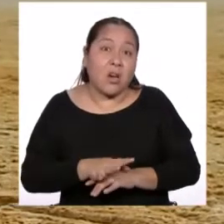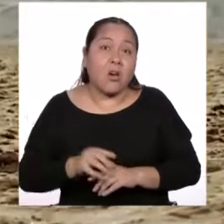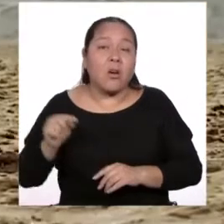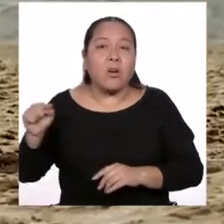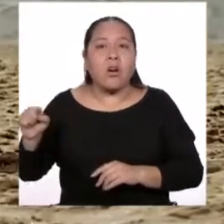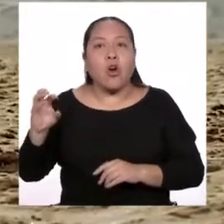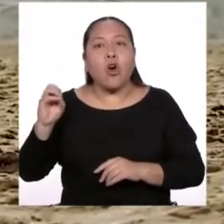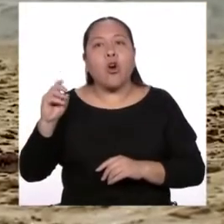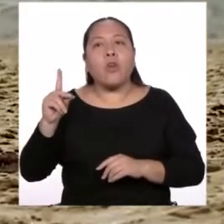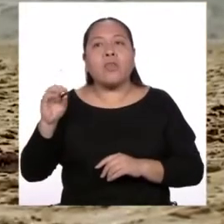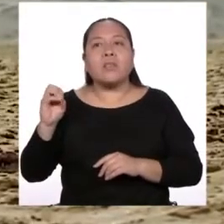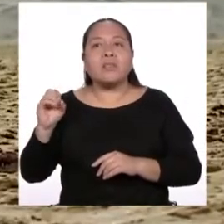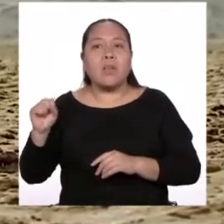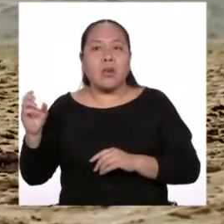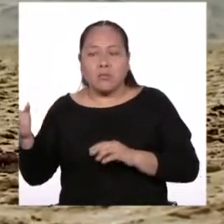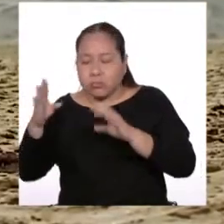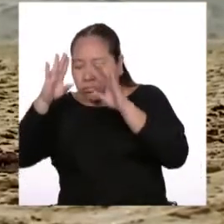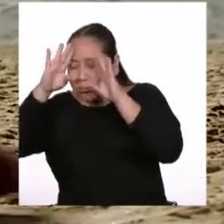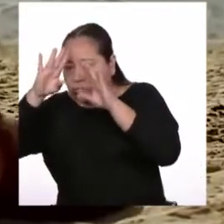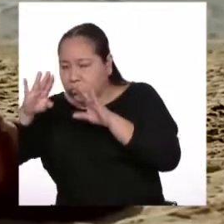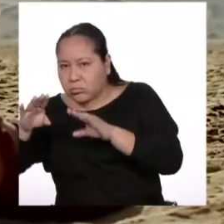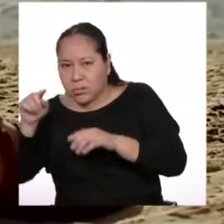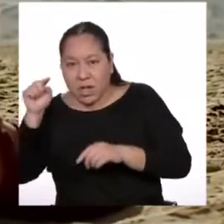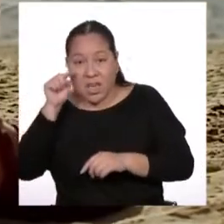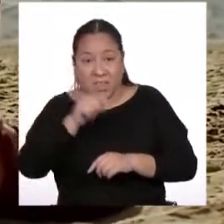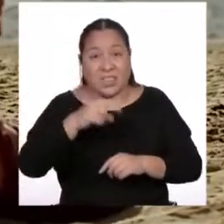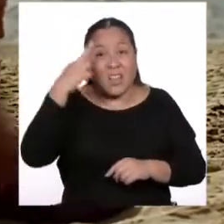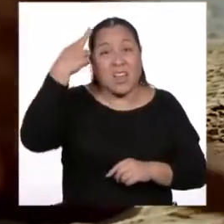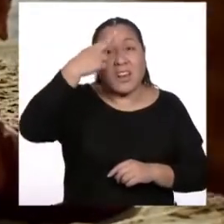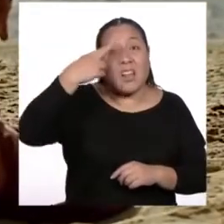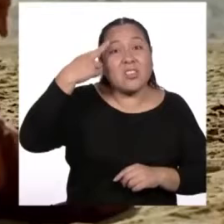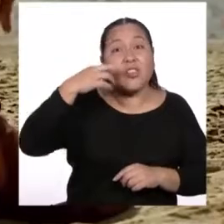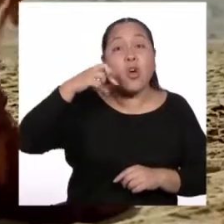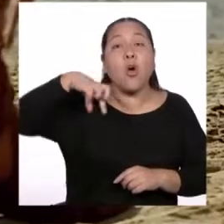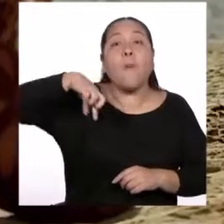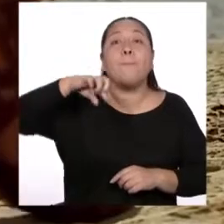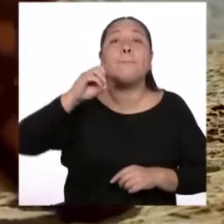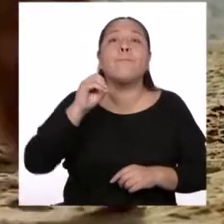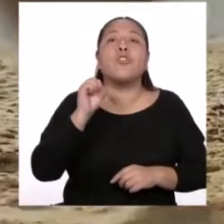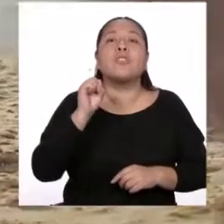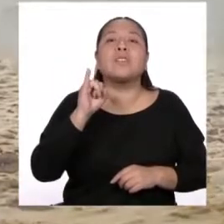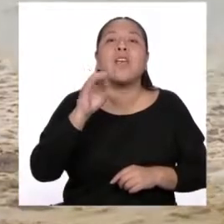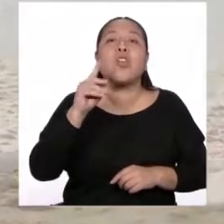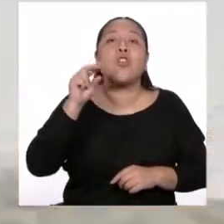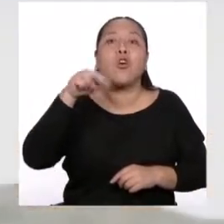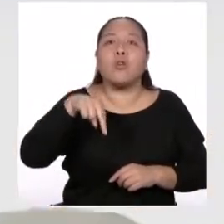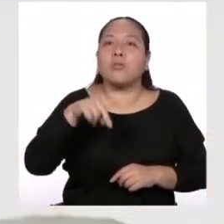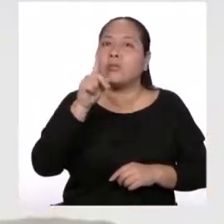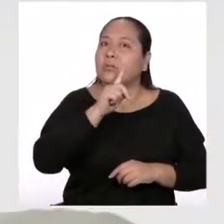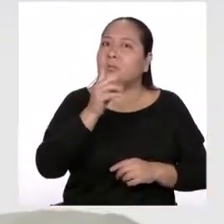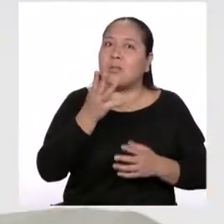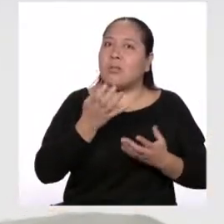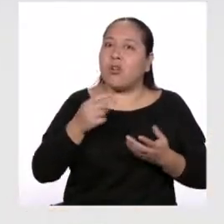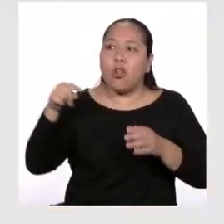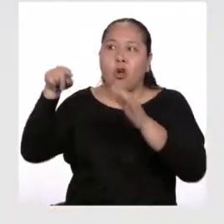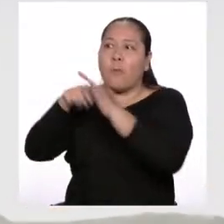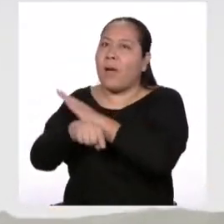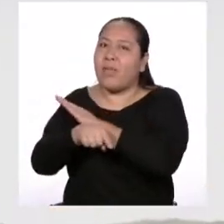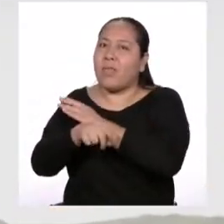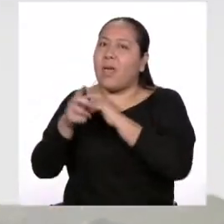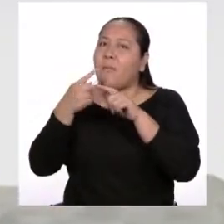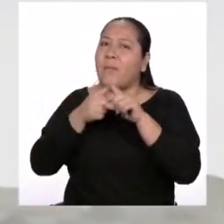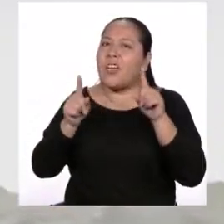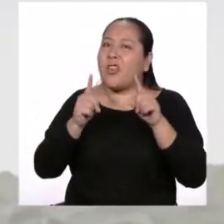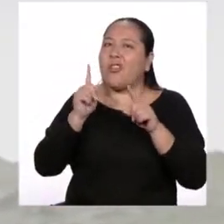Odiseo privó del ojo. Por esto, Poseidón no lo mata, pero lo hace andar errante, lejos